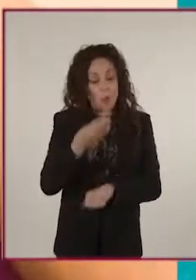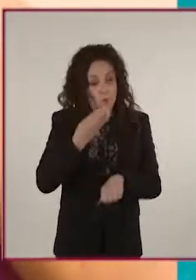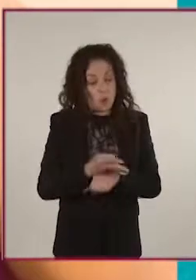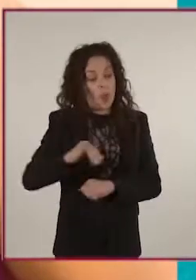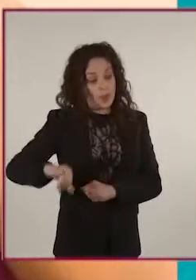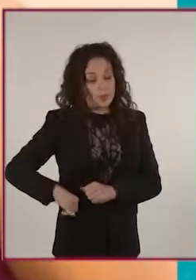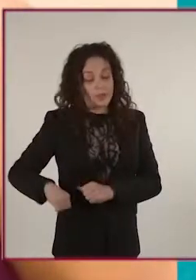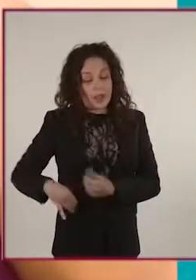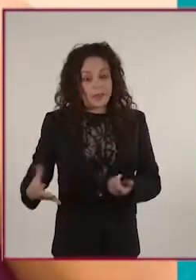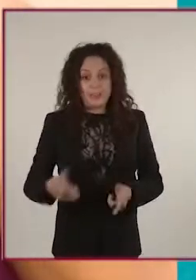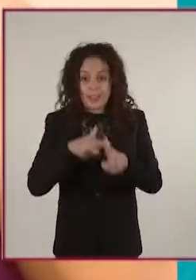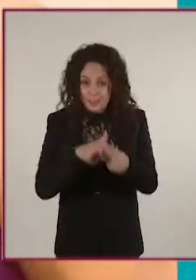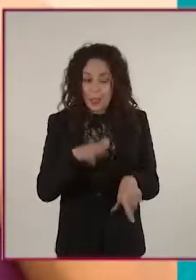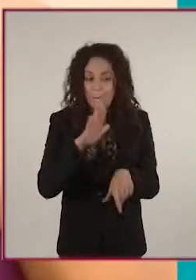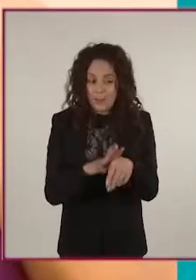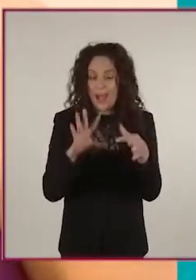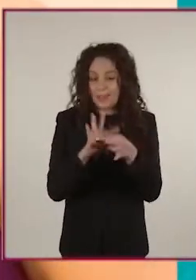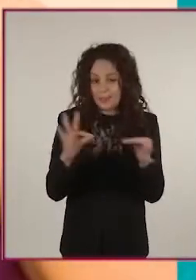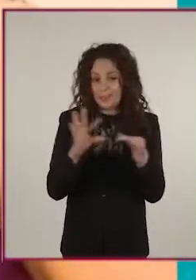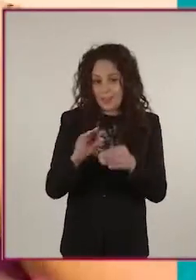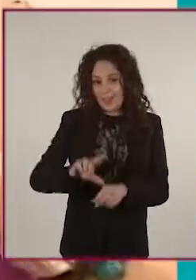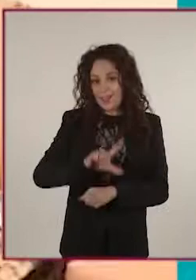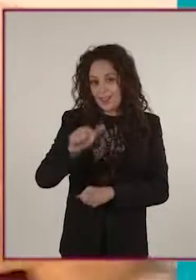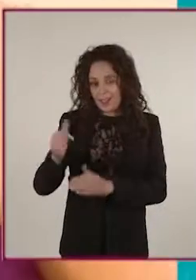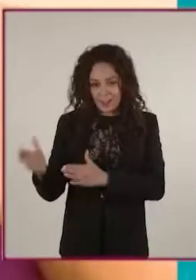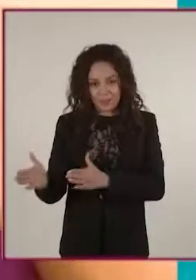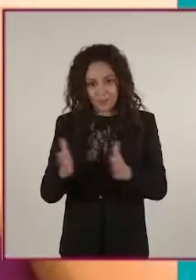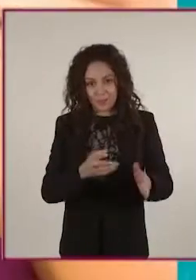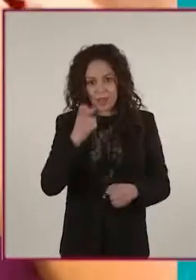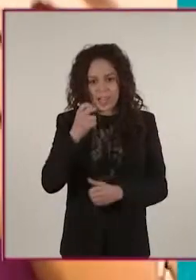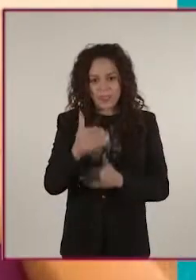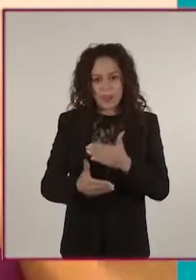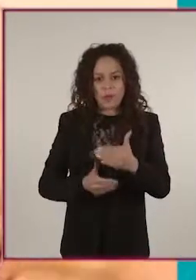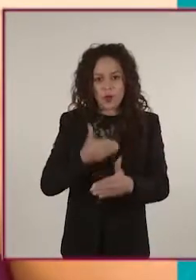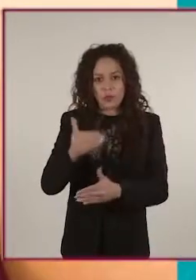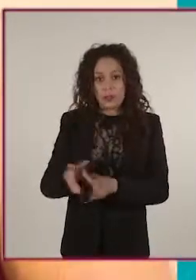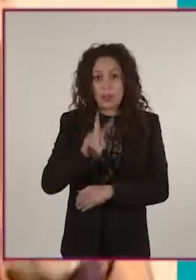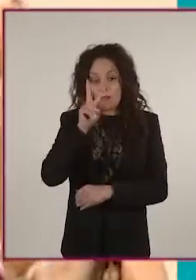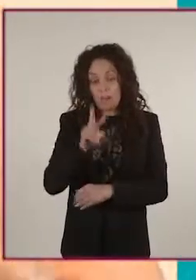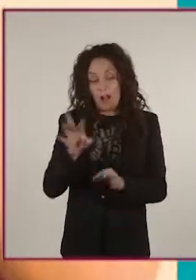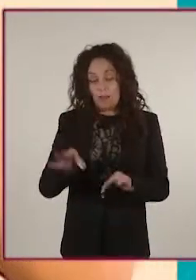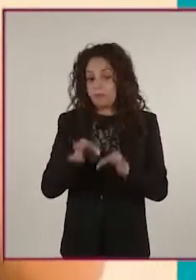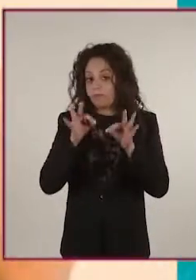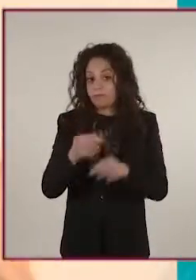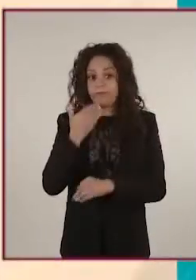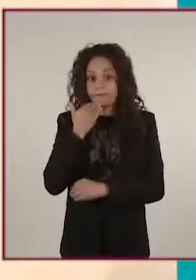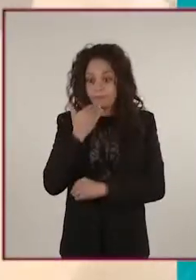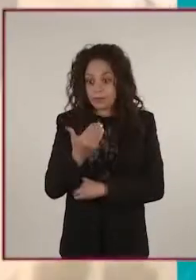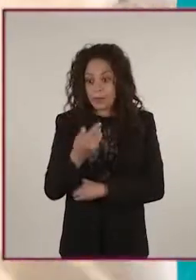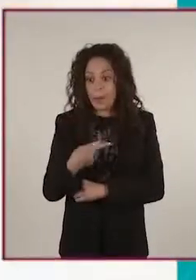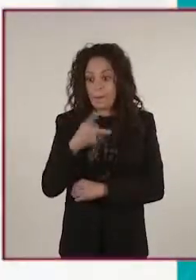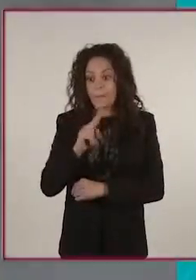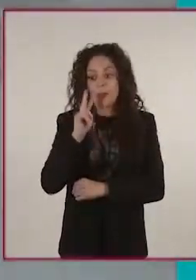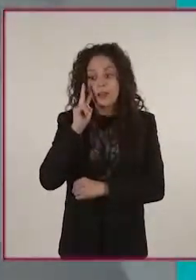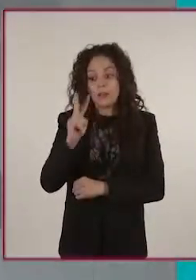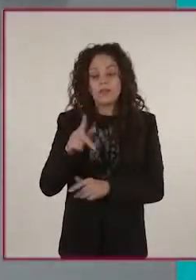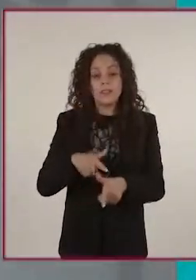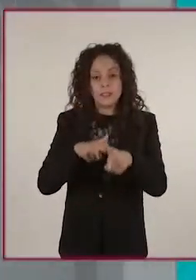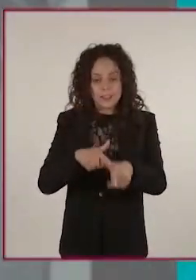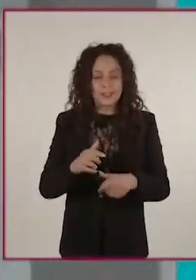y nos va a seguir platicando posteriormente de todo este proceso que suena muy bien, pero esto después de un corte, así que ustedes no se despeguen.